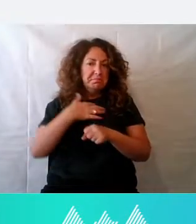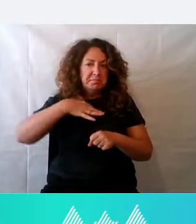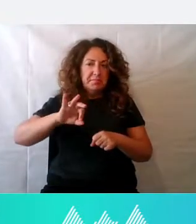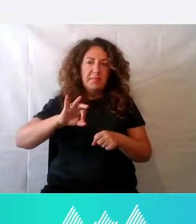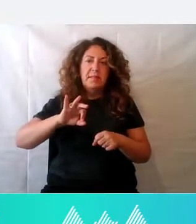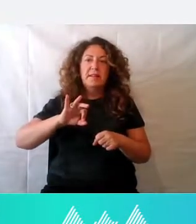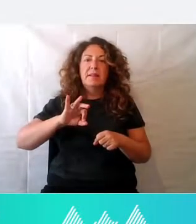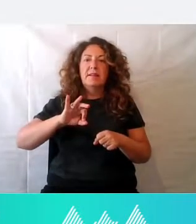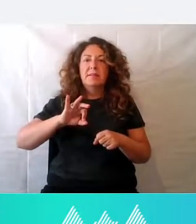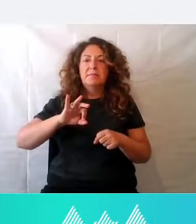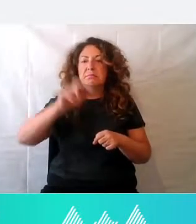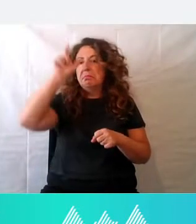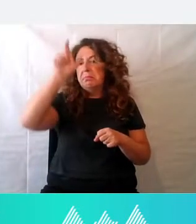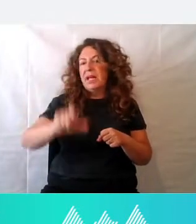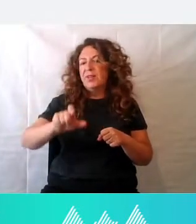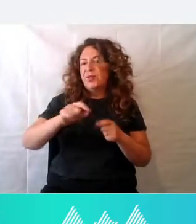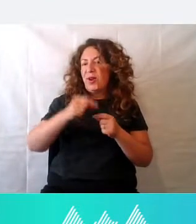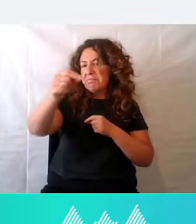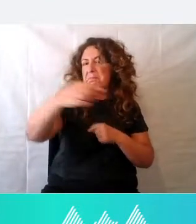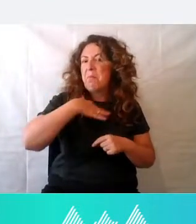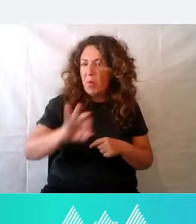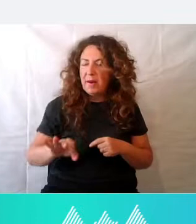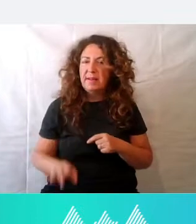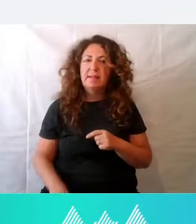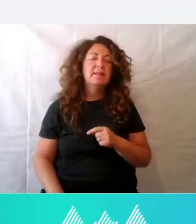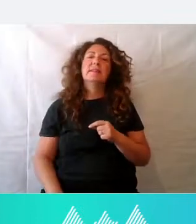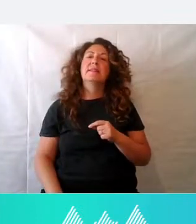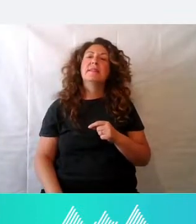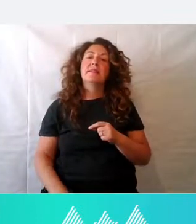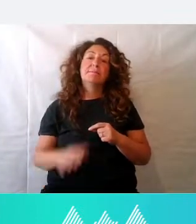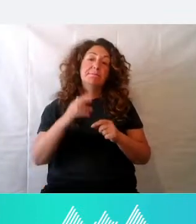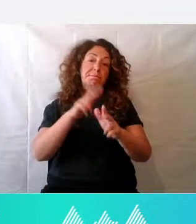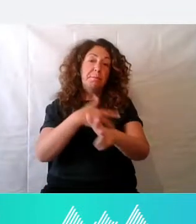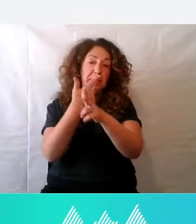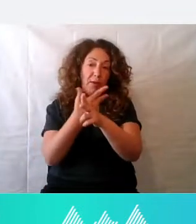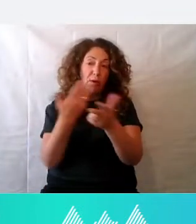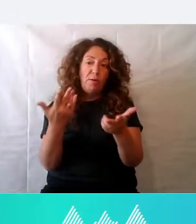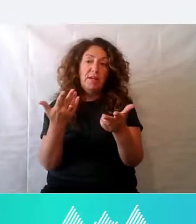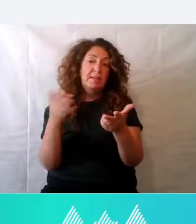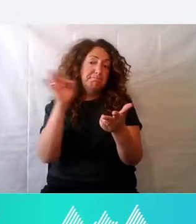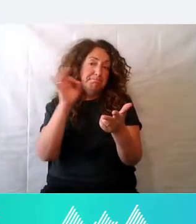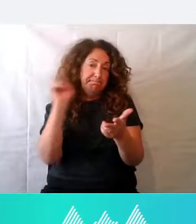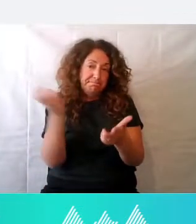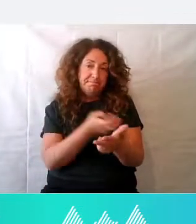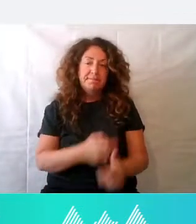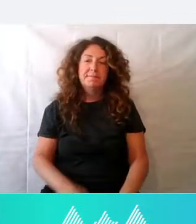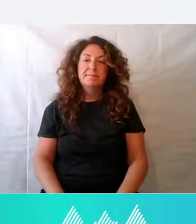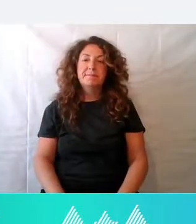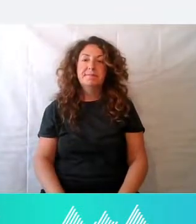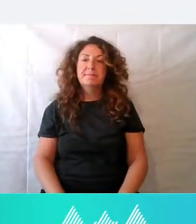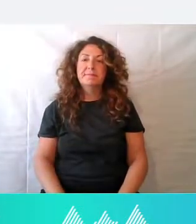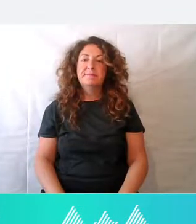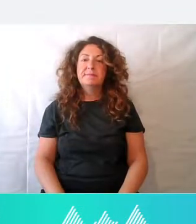persona de manera virtual a través de videoconferencias etcétera lo importante es que el